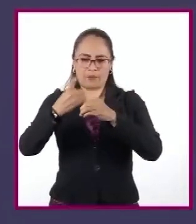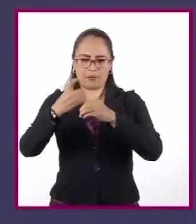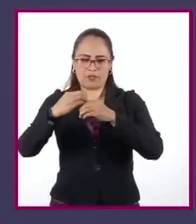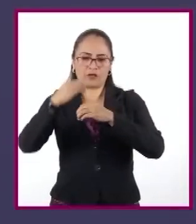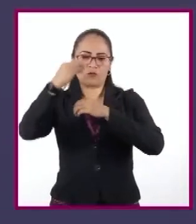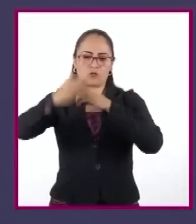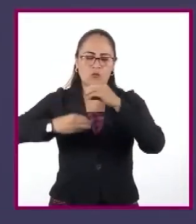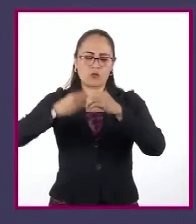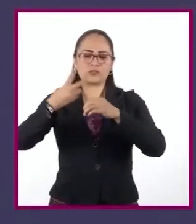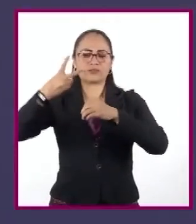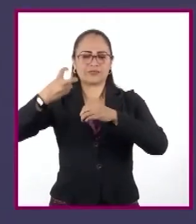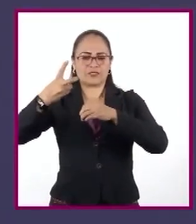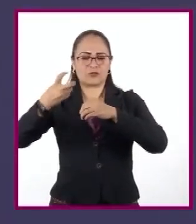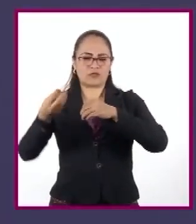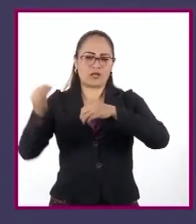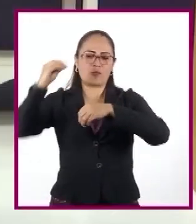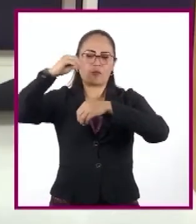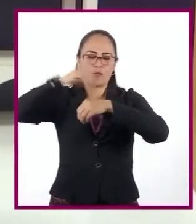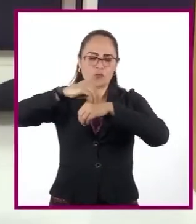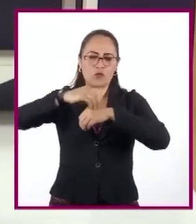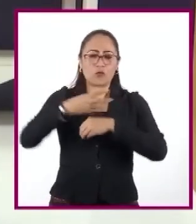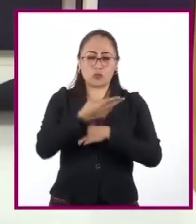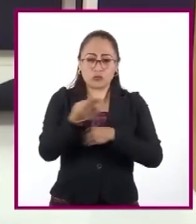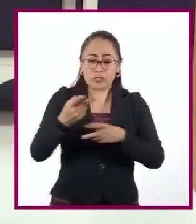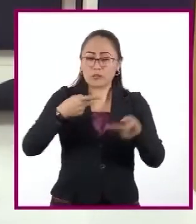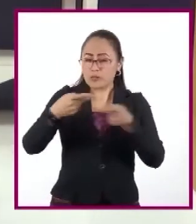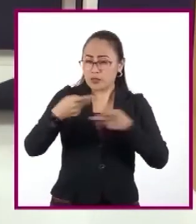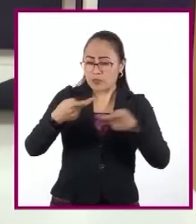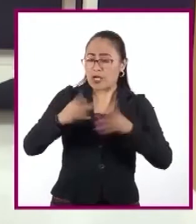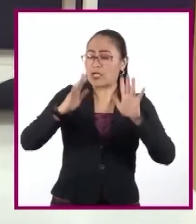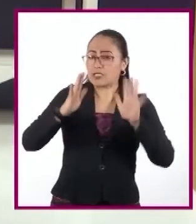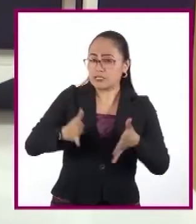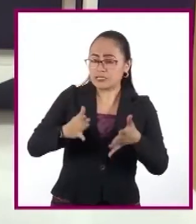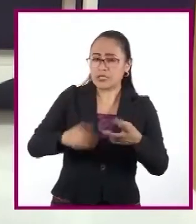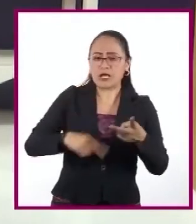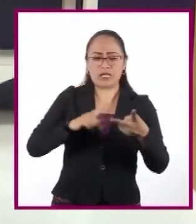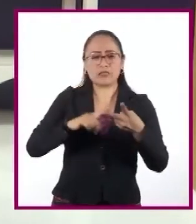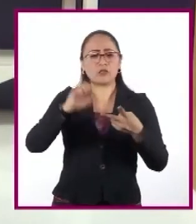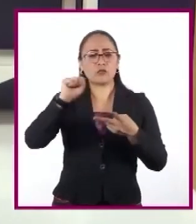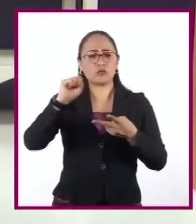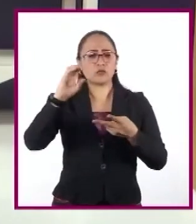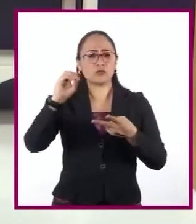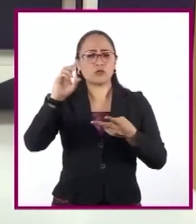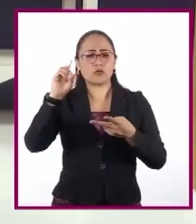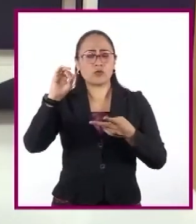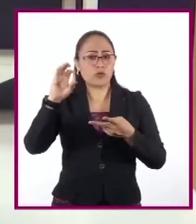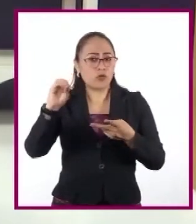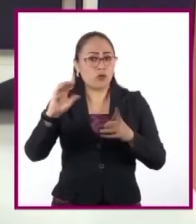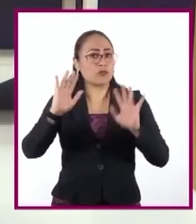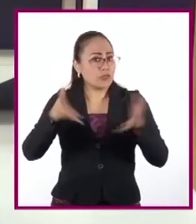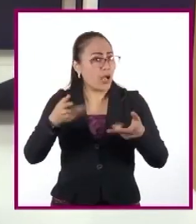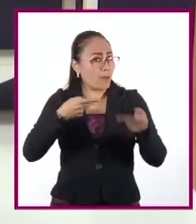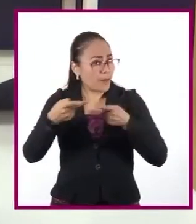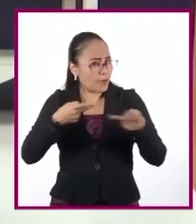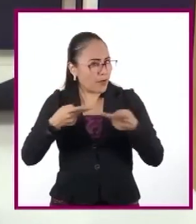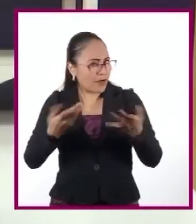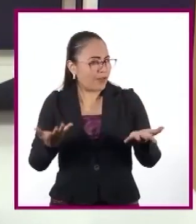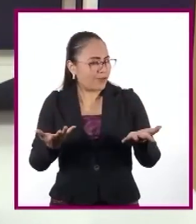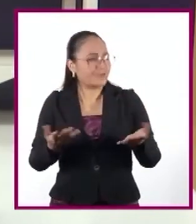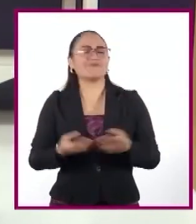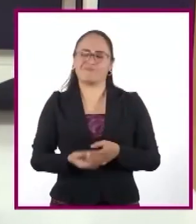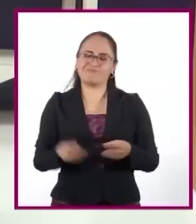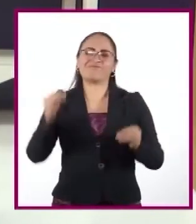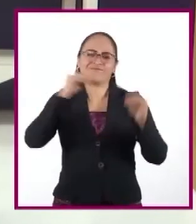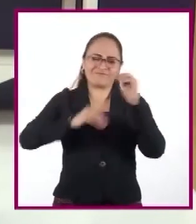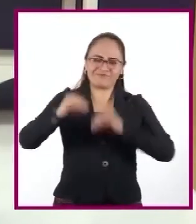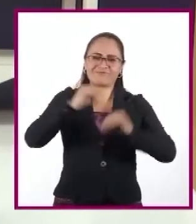tan preparados se sienten para construir el modelo atómico del elemento sodio? ¿Muy preparados? Pues Armar se ha